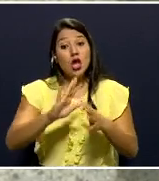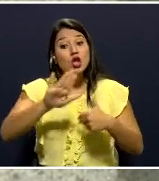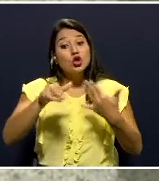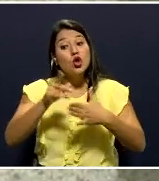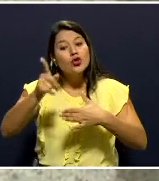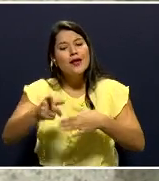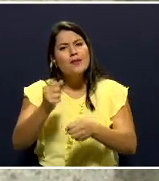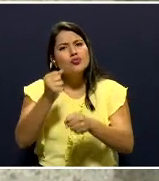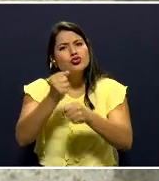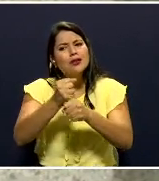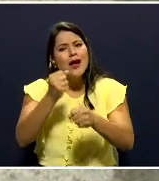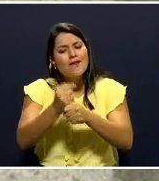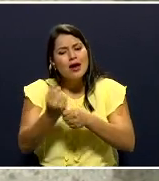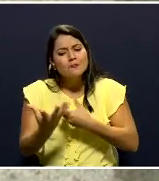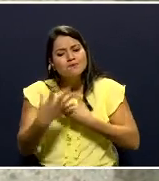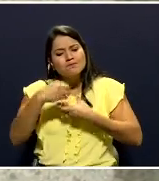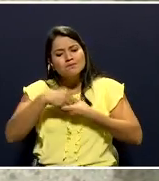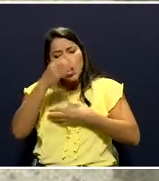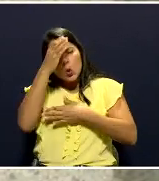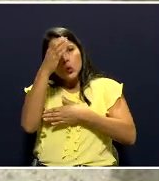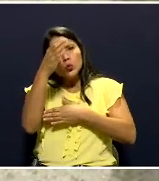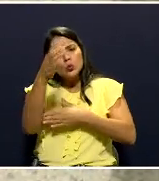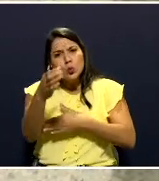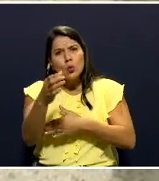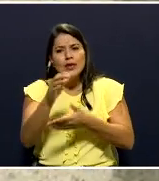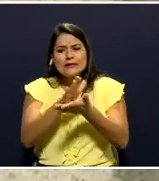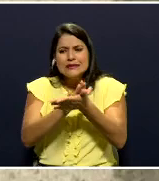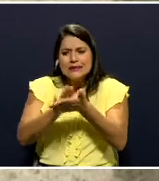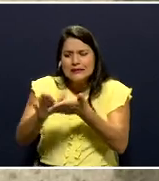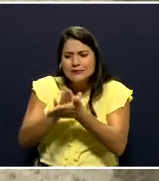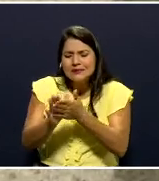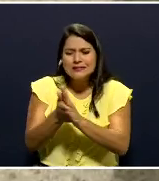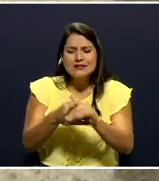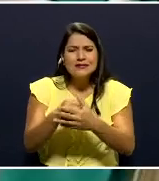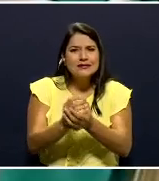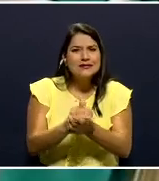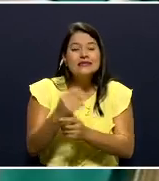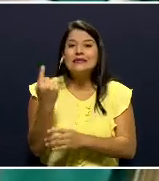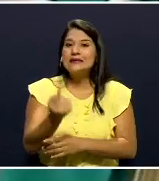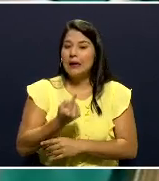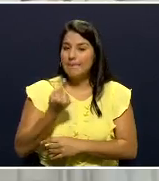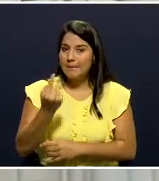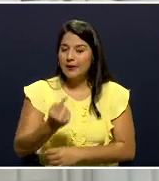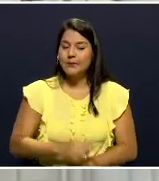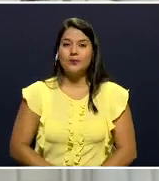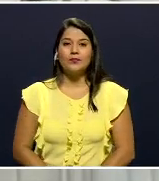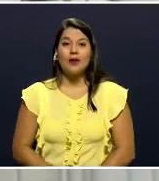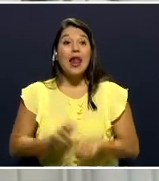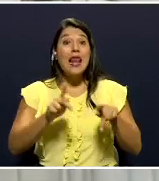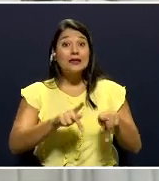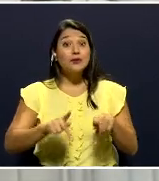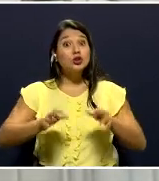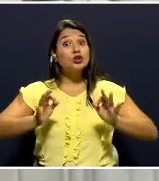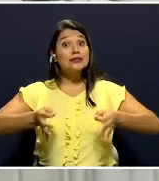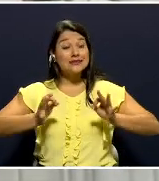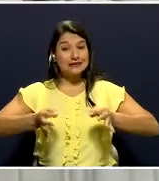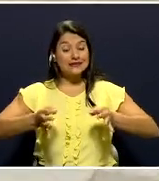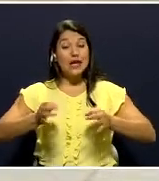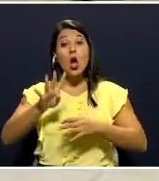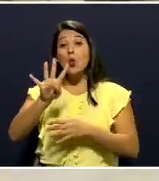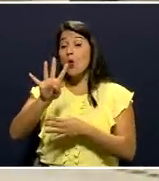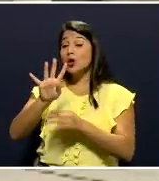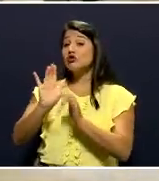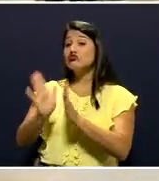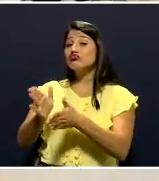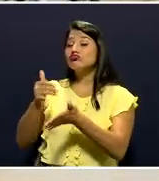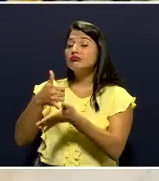trabajando en una cultura de aseo, de higiene, que tiene que estar prevalente siempre. De los pacientes confirmados, 4 están